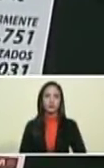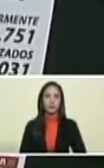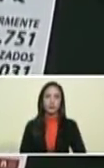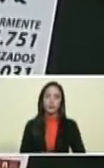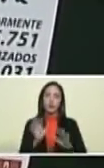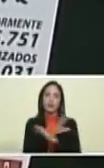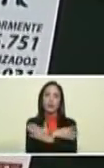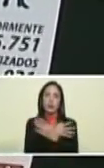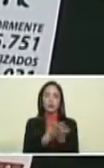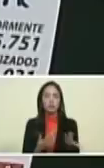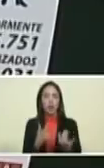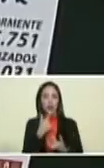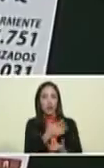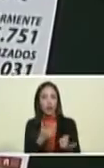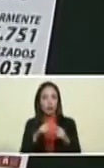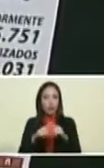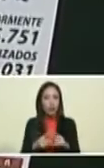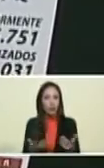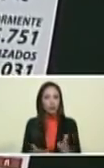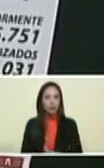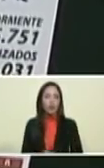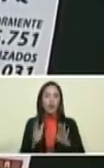18 millones, ¿qué dije?